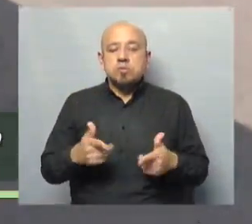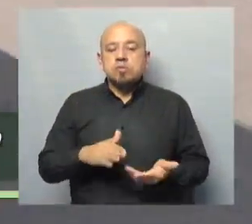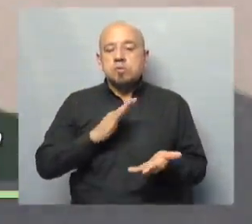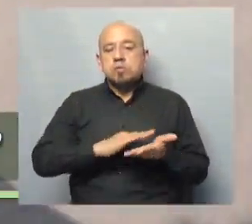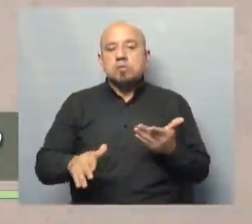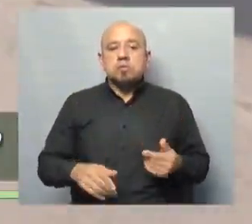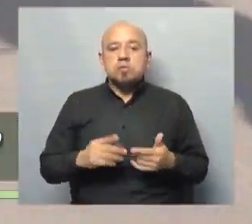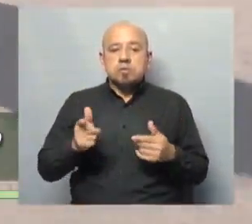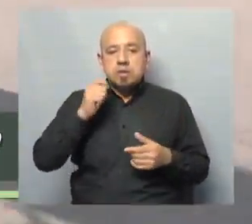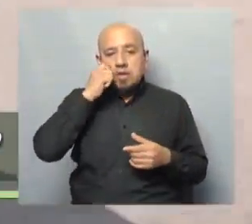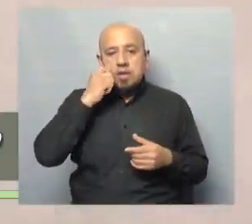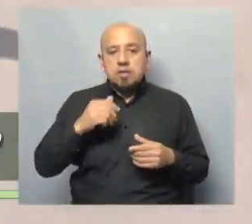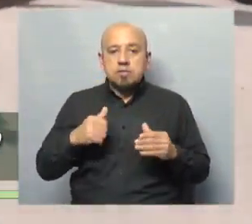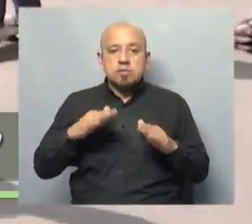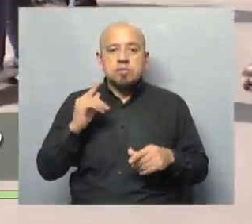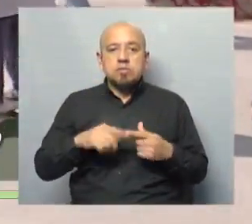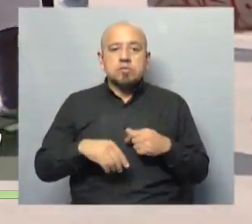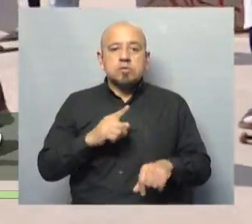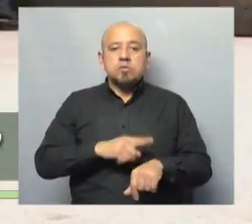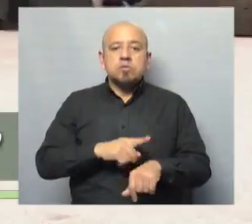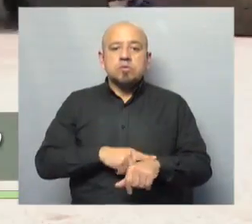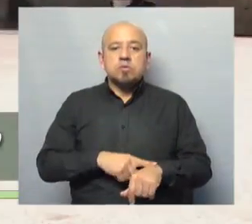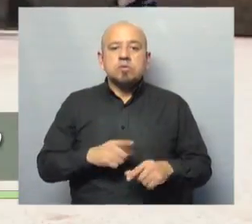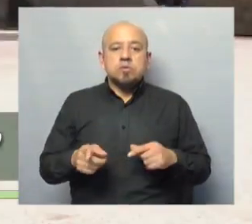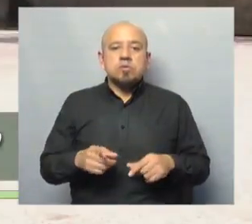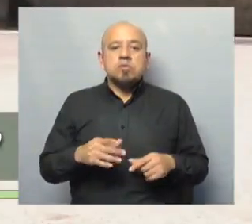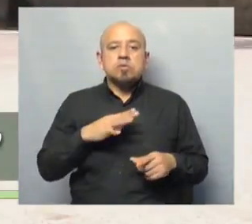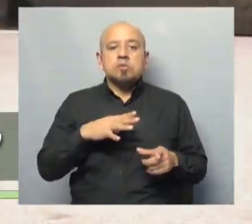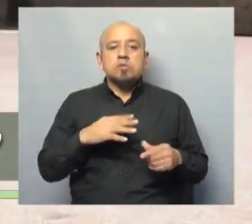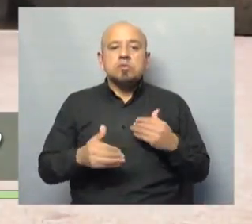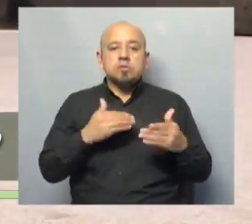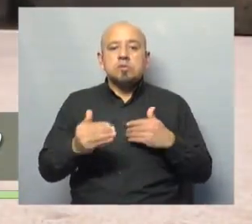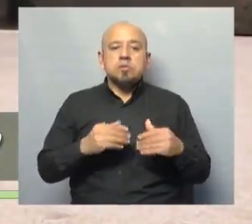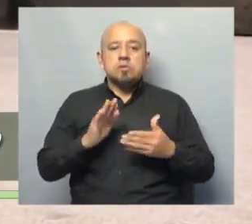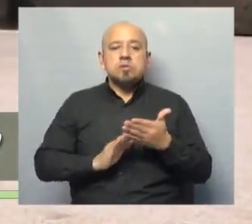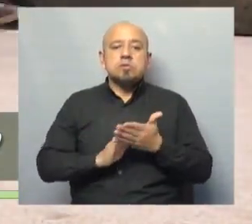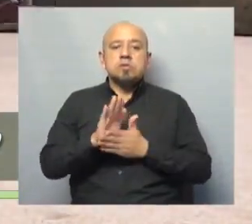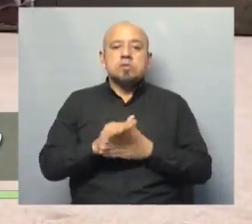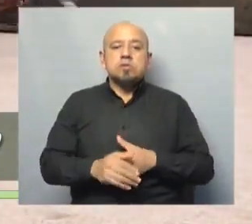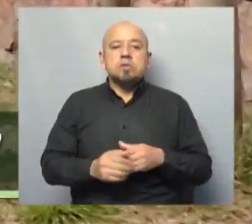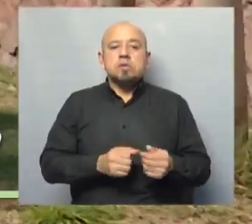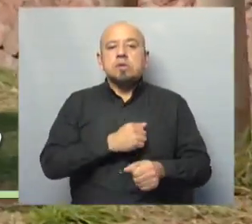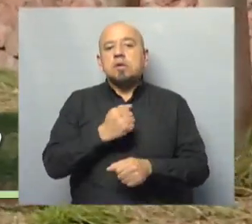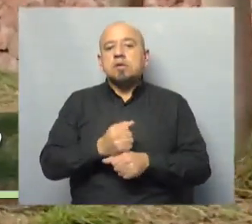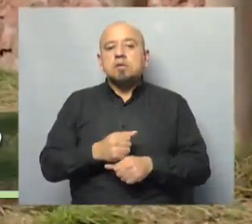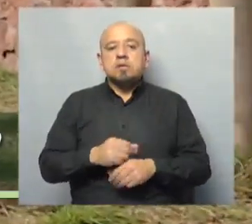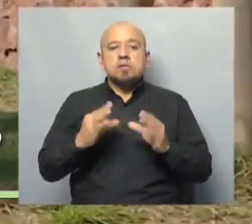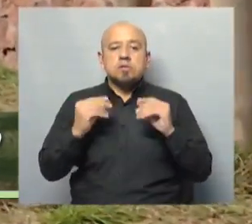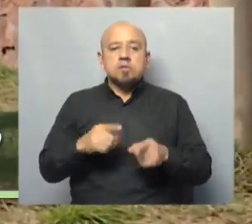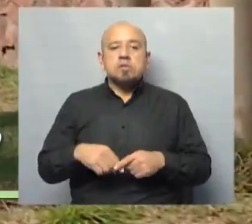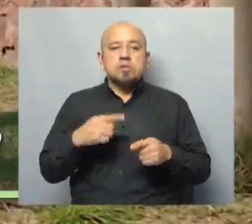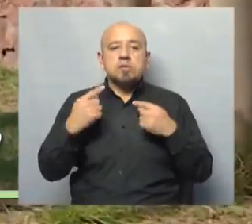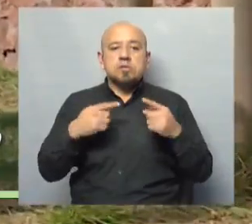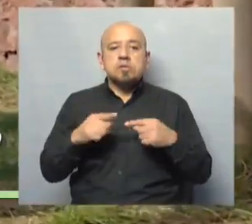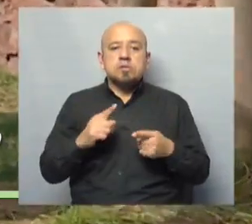públicos de todas las edades los horarios de las clases son variados y abarcan desde la mañana hasta la noche en distintas plazas de